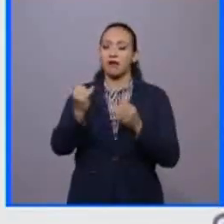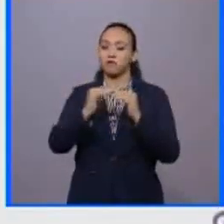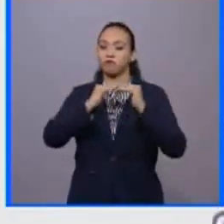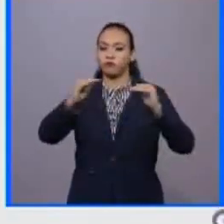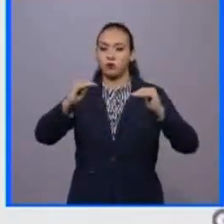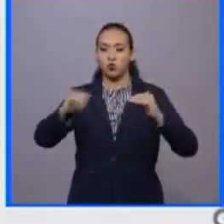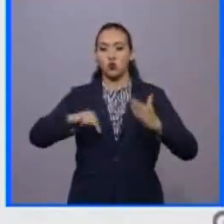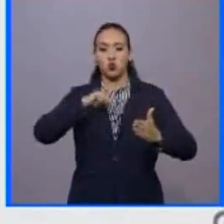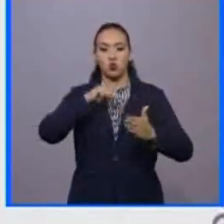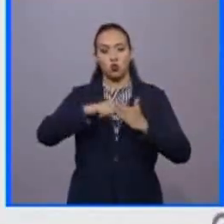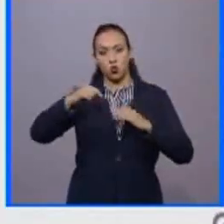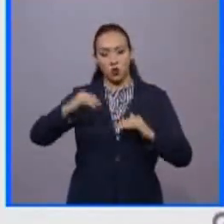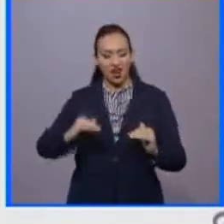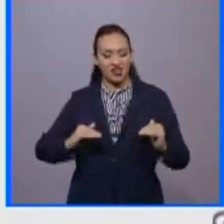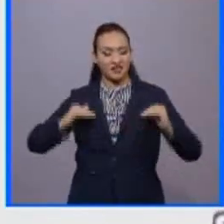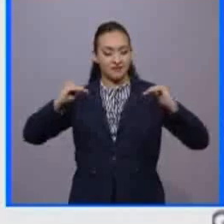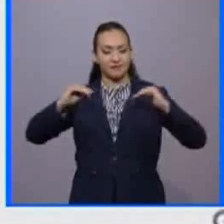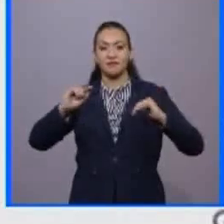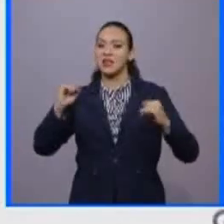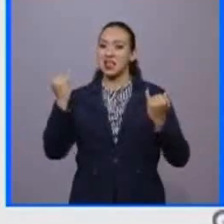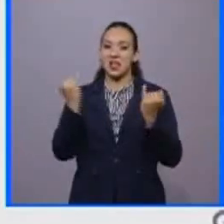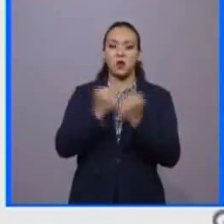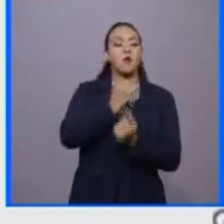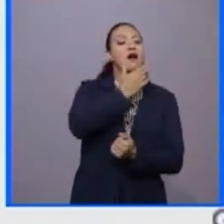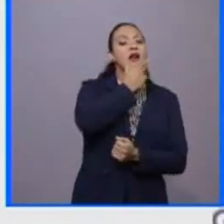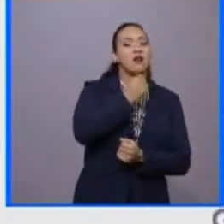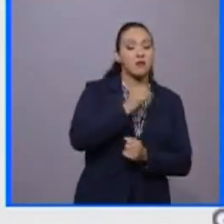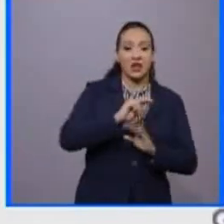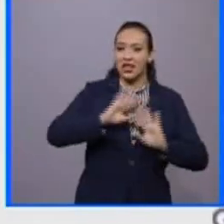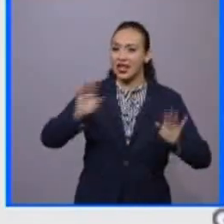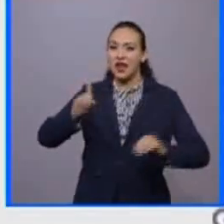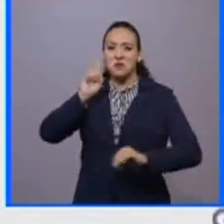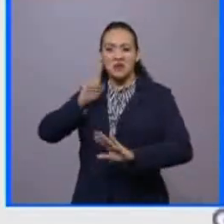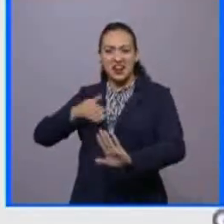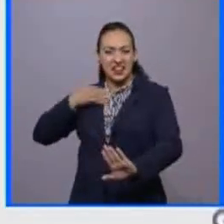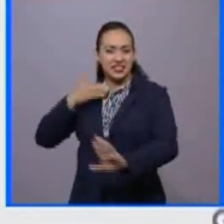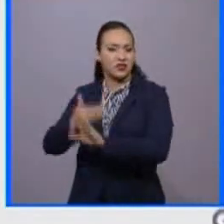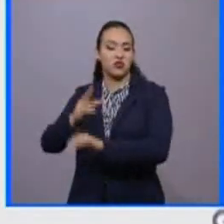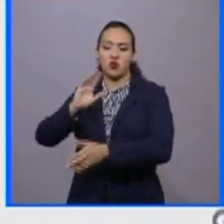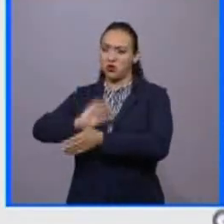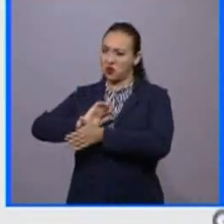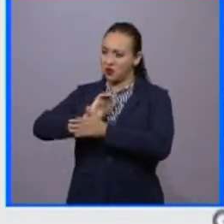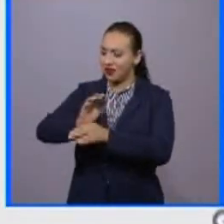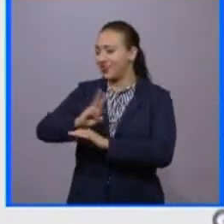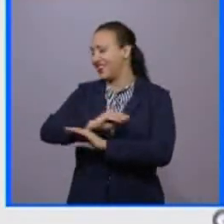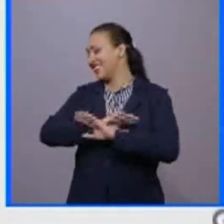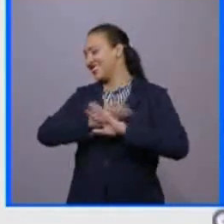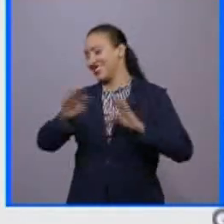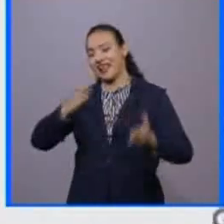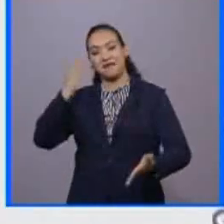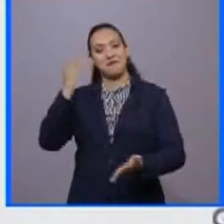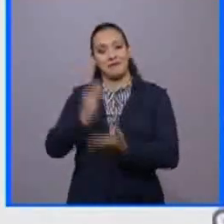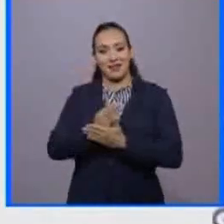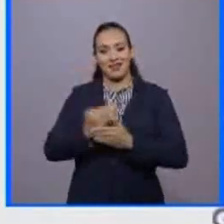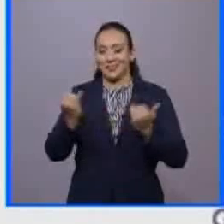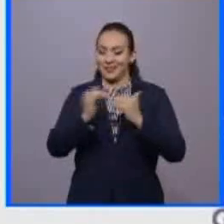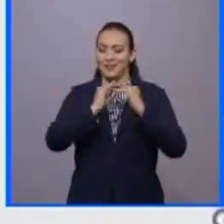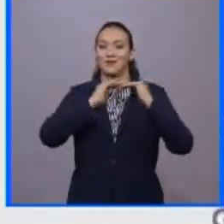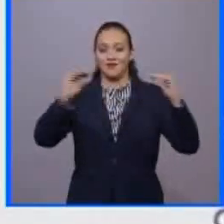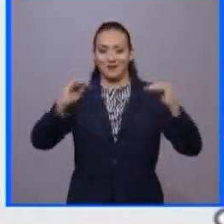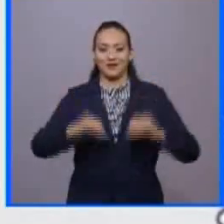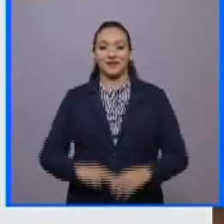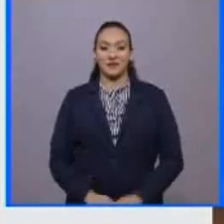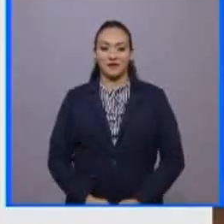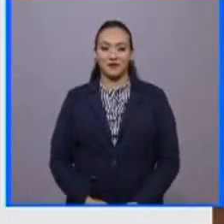los espacios de toma de decisiones libres de violencia, discriminación y barreras